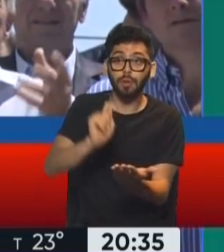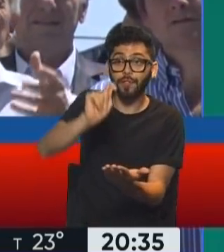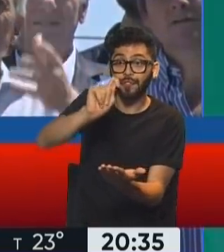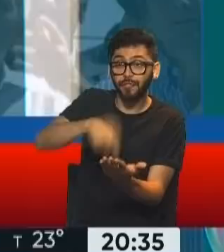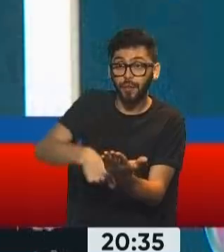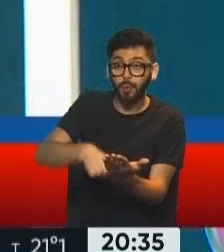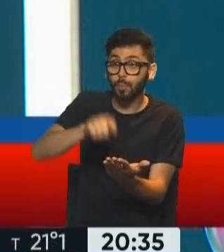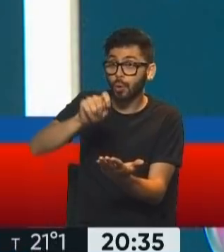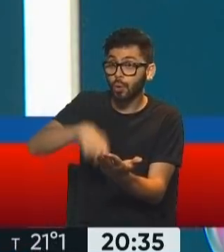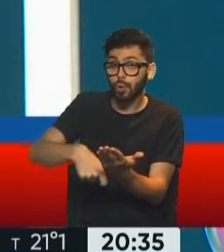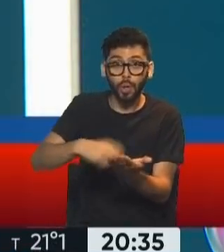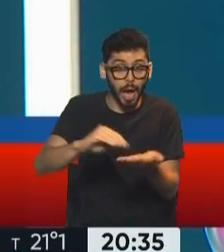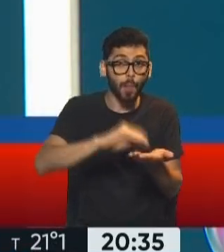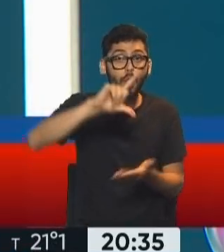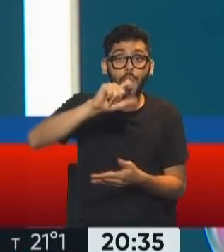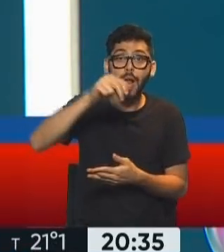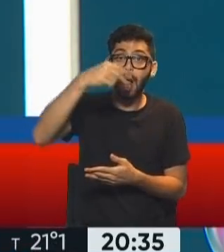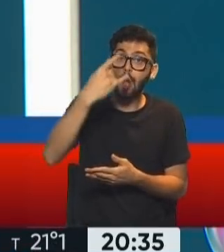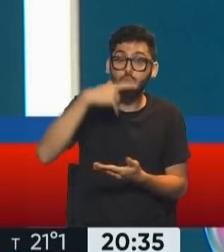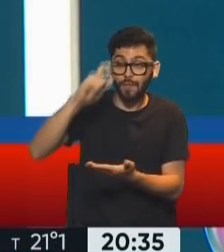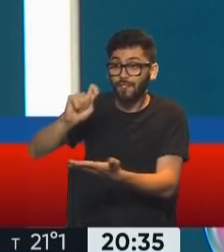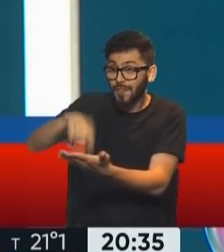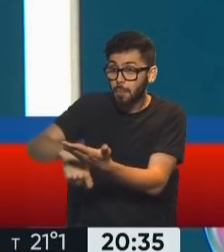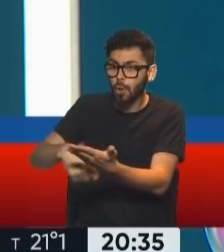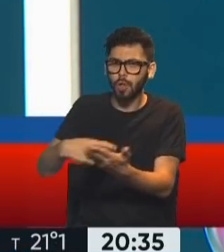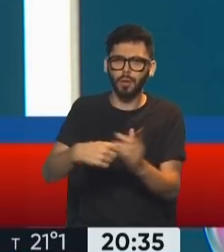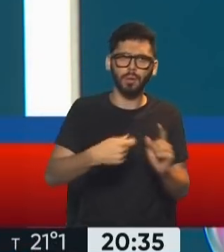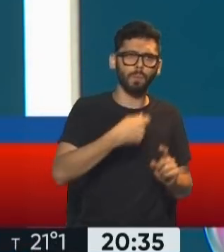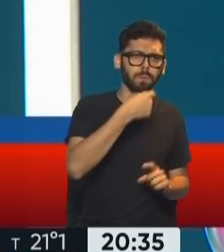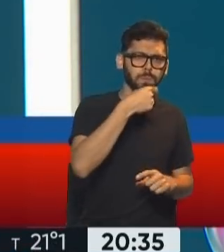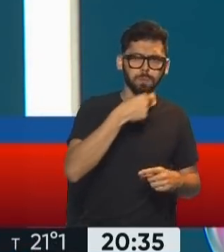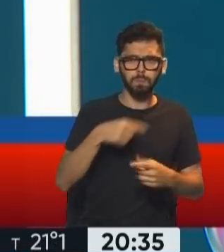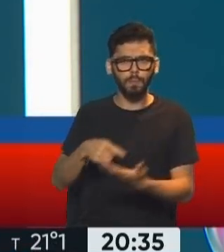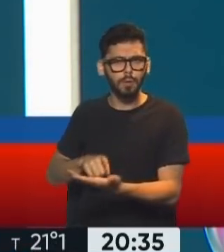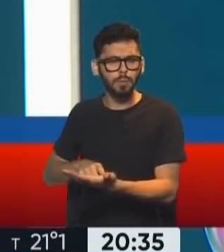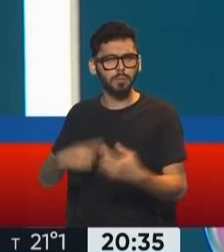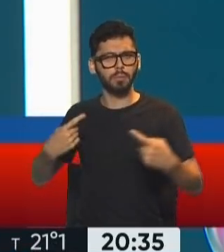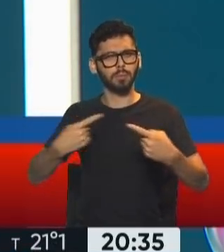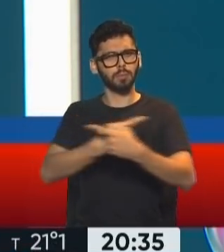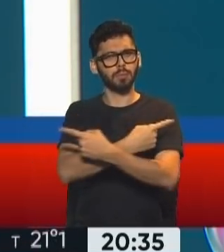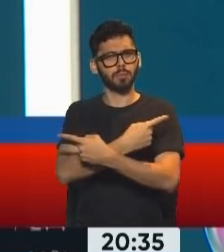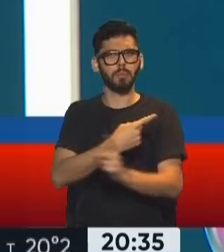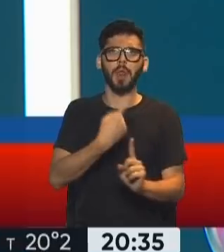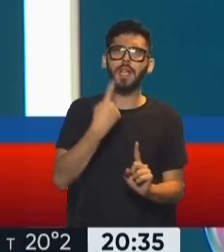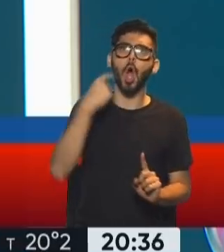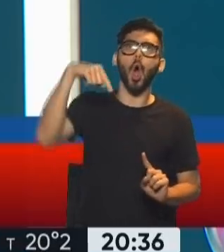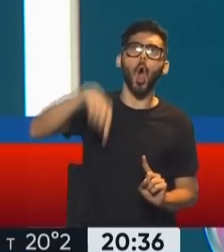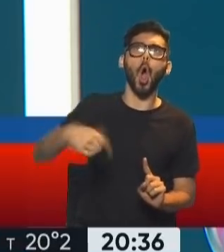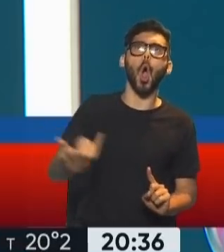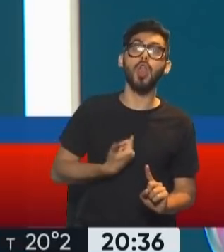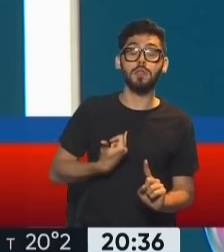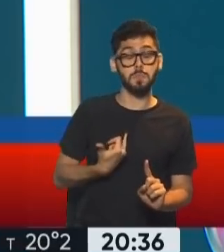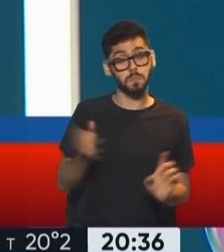entre otros, el abogado Pablo Lanuse, con lo cual parece haber una contradicción allí respecto de que supiera, no, esto parece decir